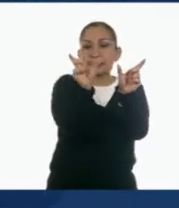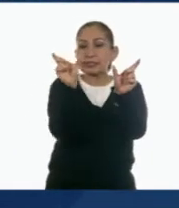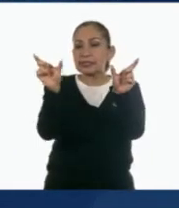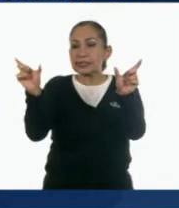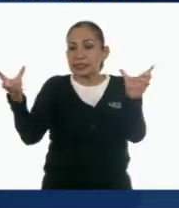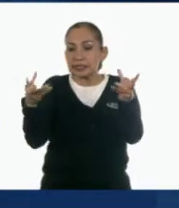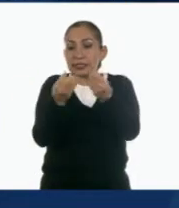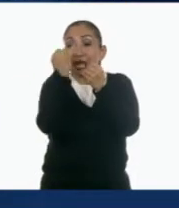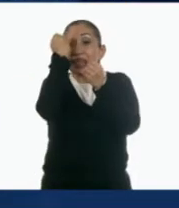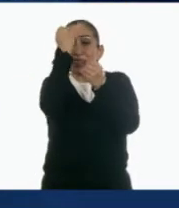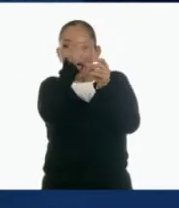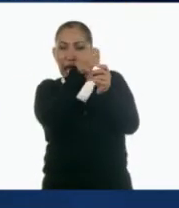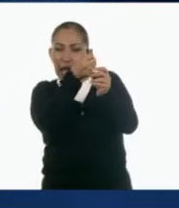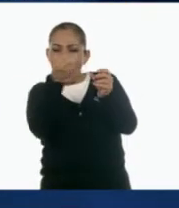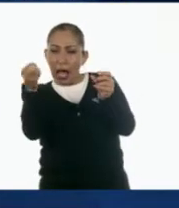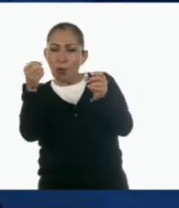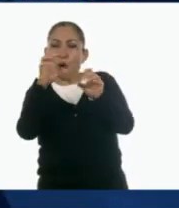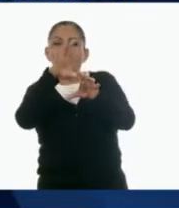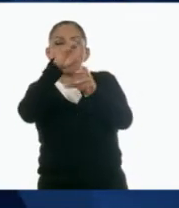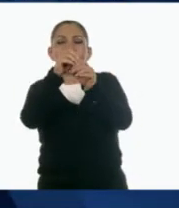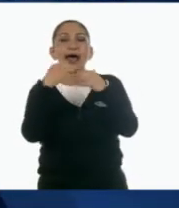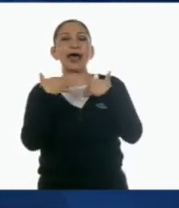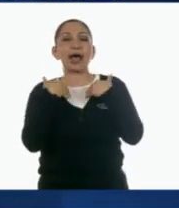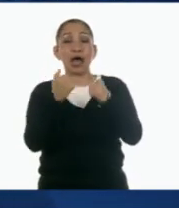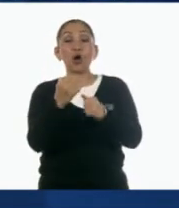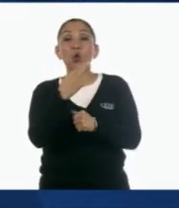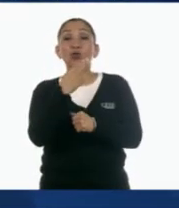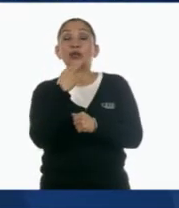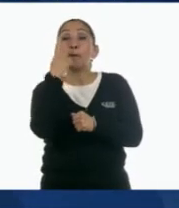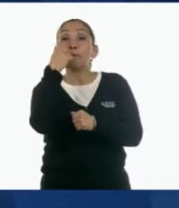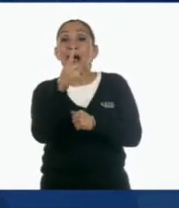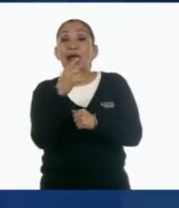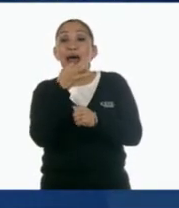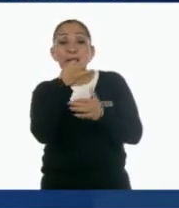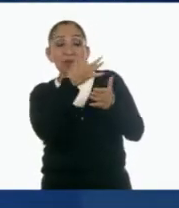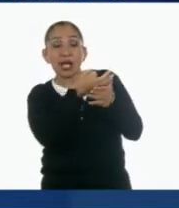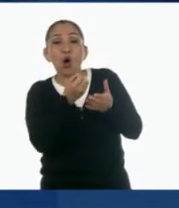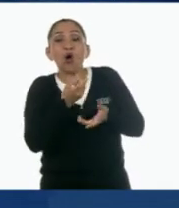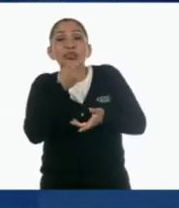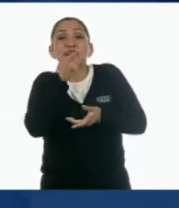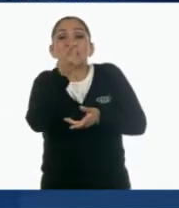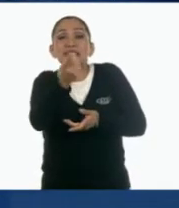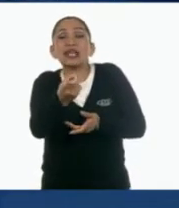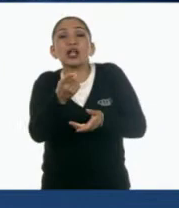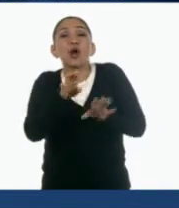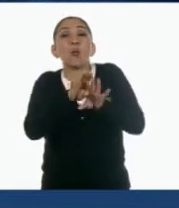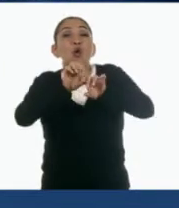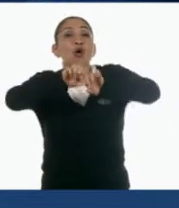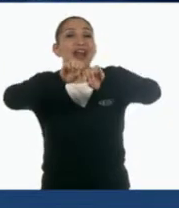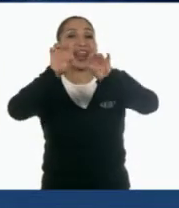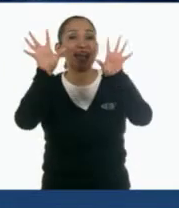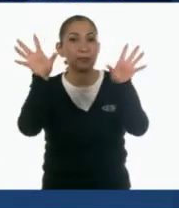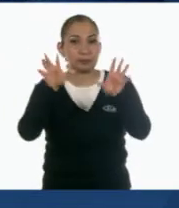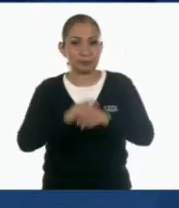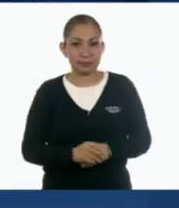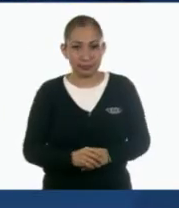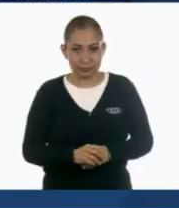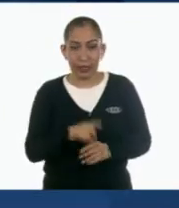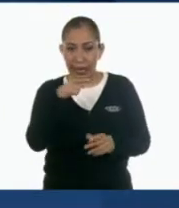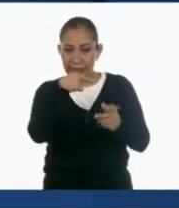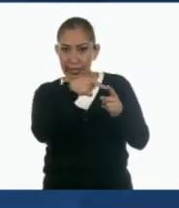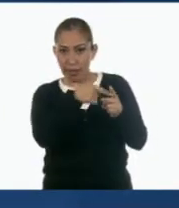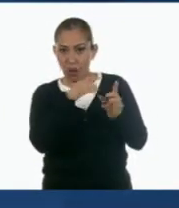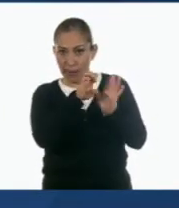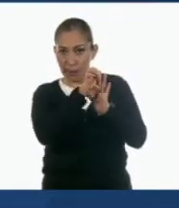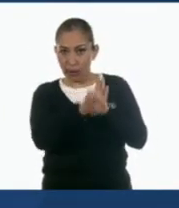una idea con sentido completo. La utilizamos para informar o expresarnos en forma clara. Ahí tenemos